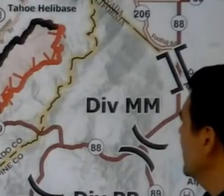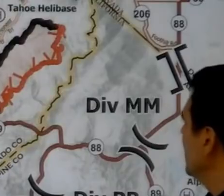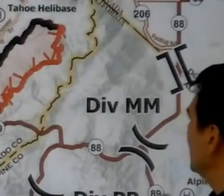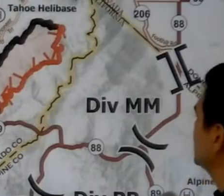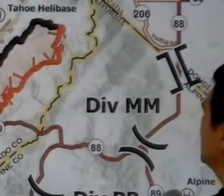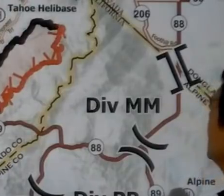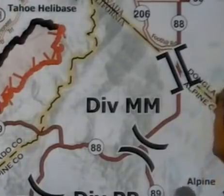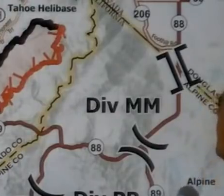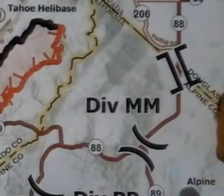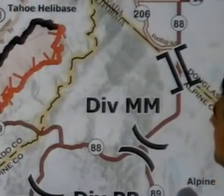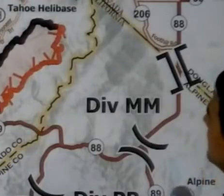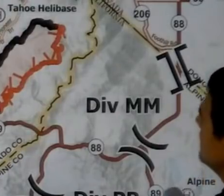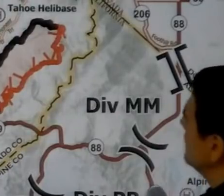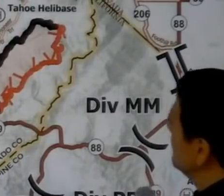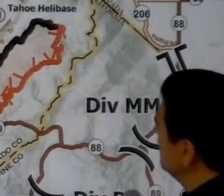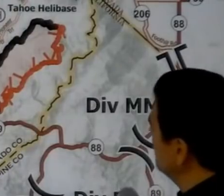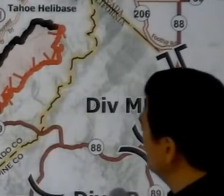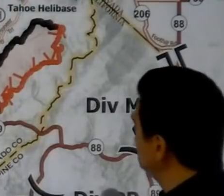parte este